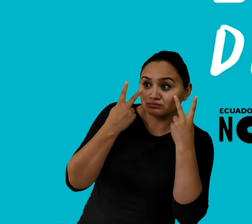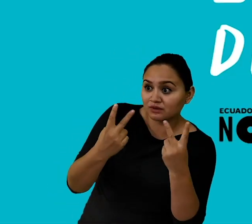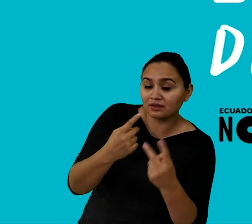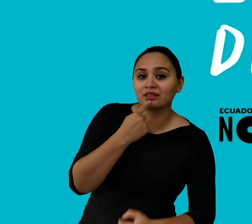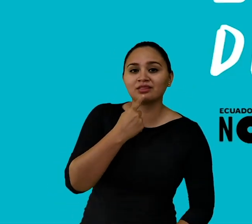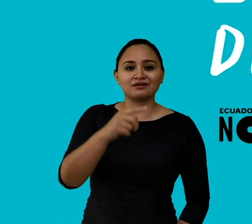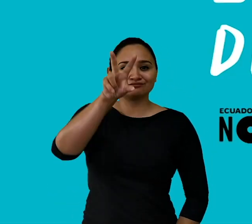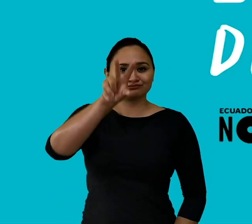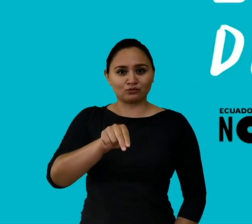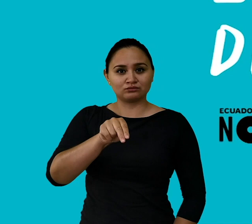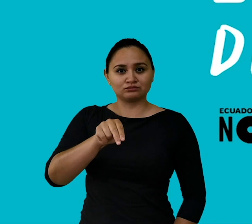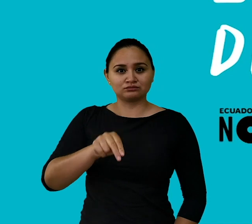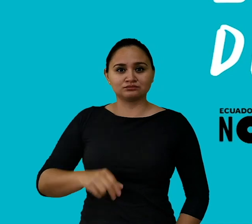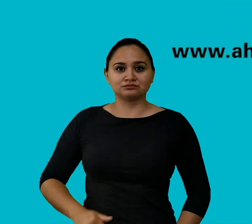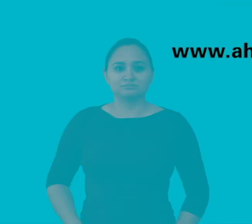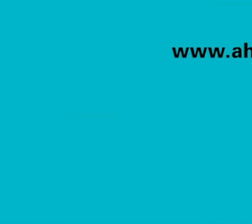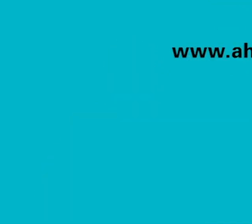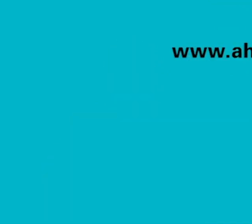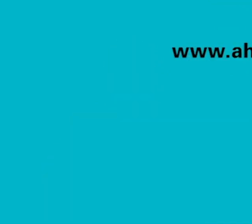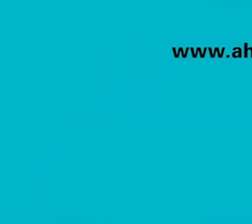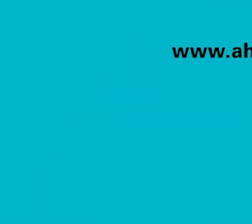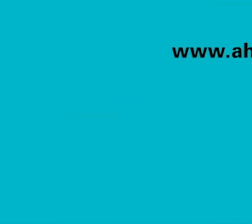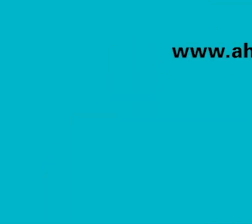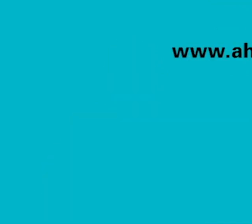Ahora que lo ves, di no más.